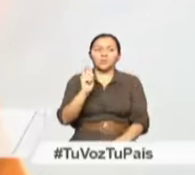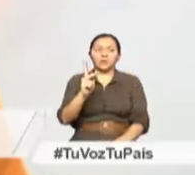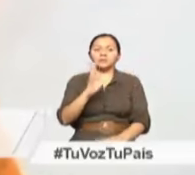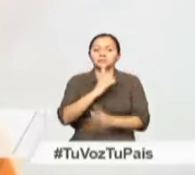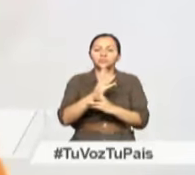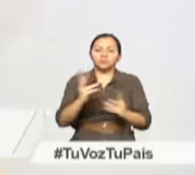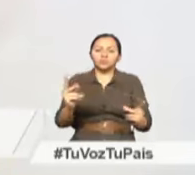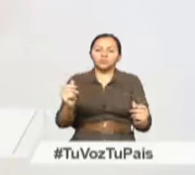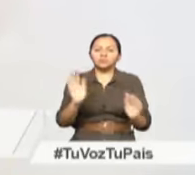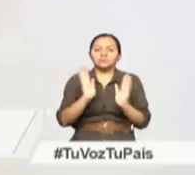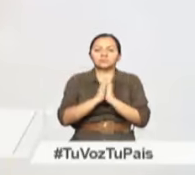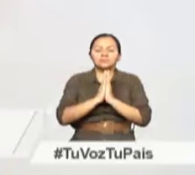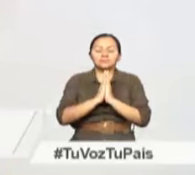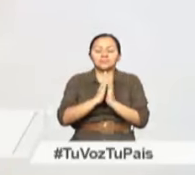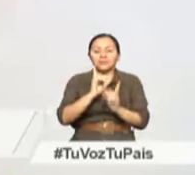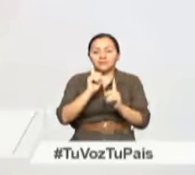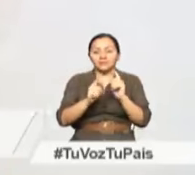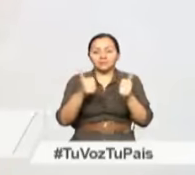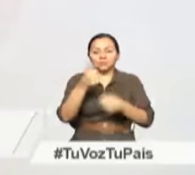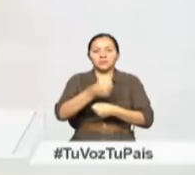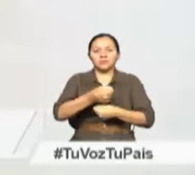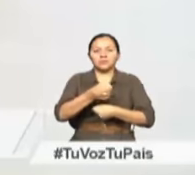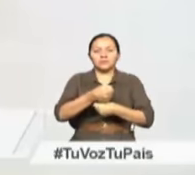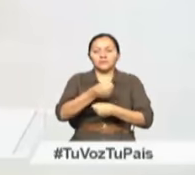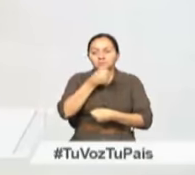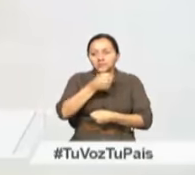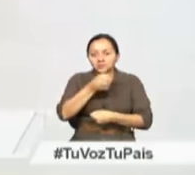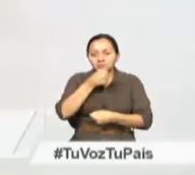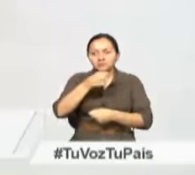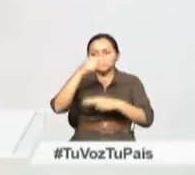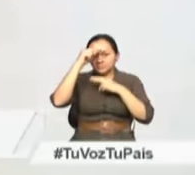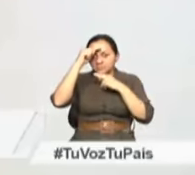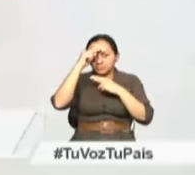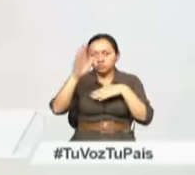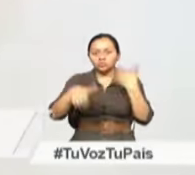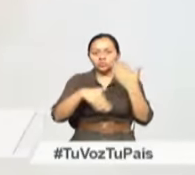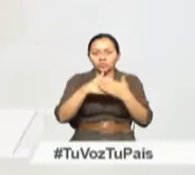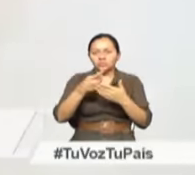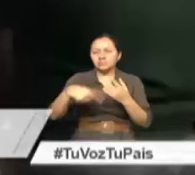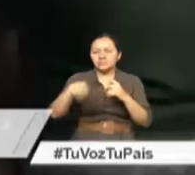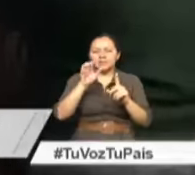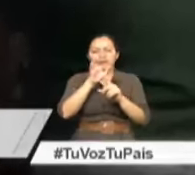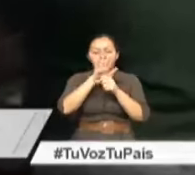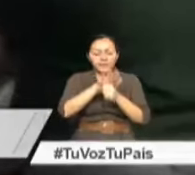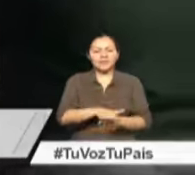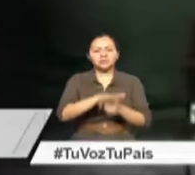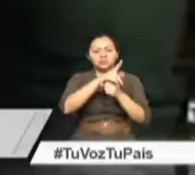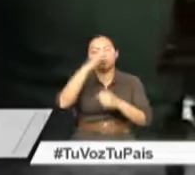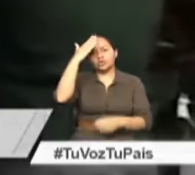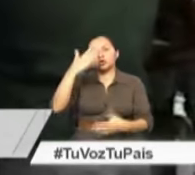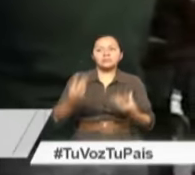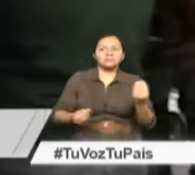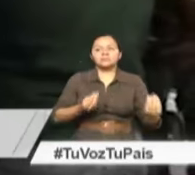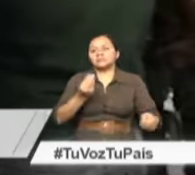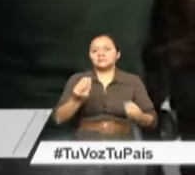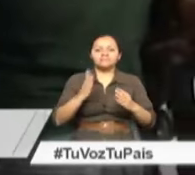resolvieron. Gracias, chicos. Sé que habéis hecho un buen trabajo, la prensa, la televisión, los medios habéis hecho realmente un buen